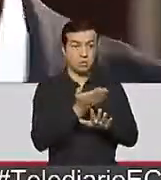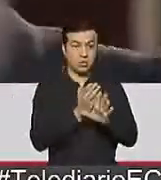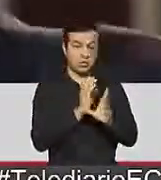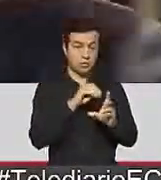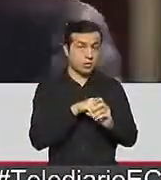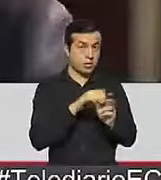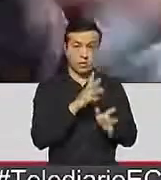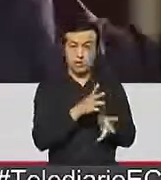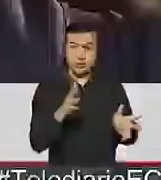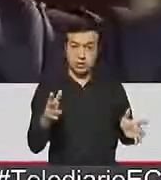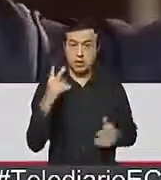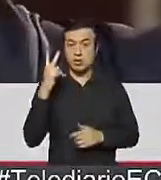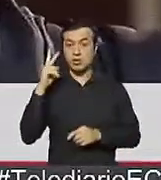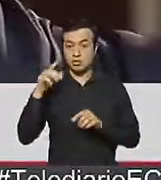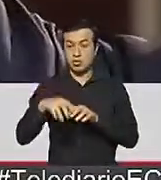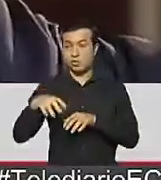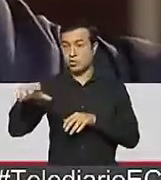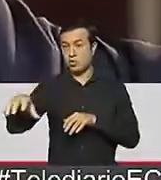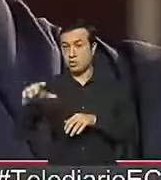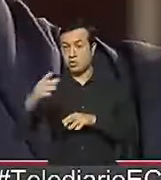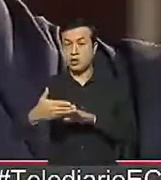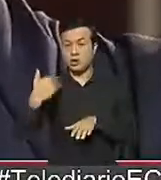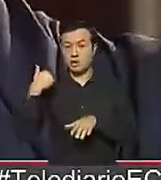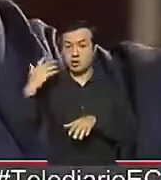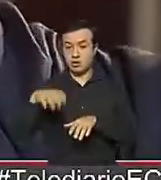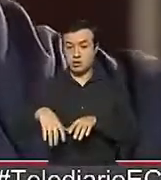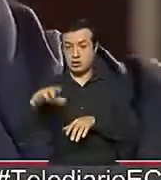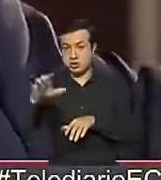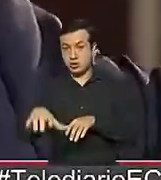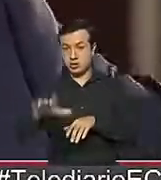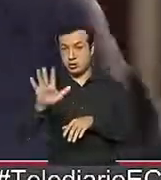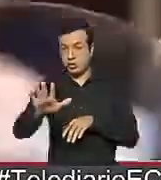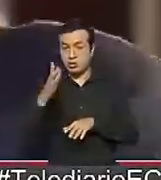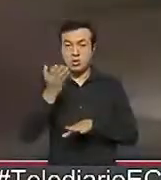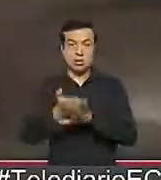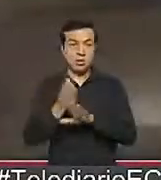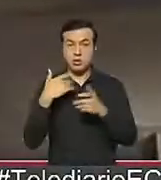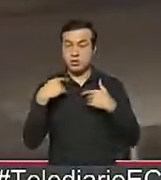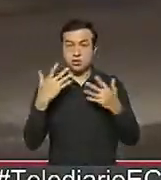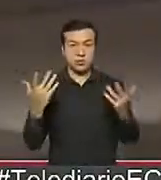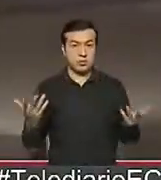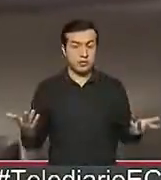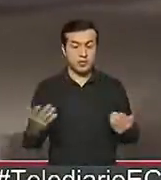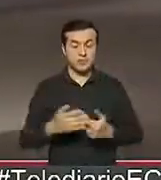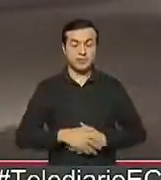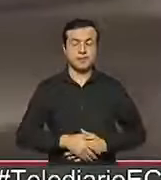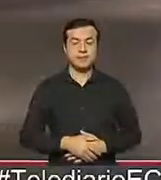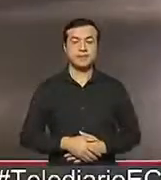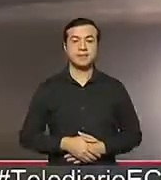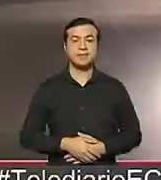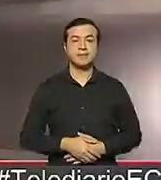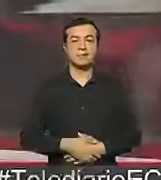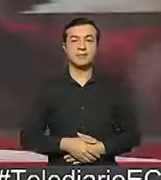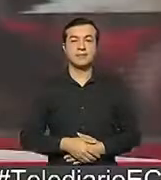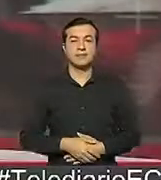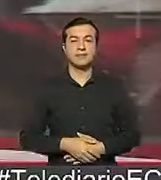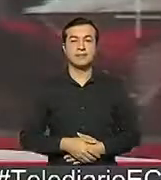Odebrecht. Las dos estaciones previamente hechas no son parte de esta propuesta. Carlos Flores, Medios Públicos.